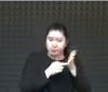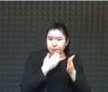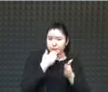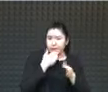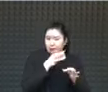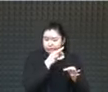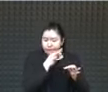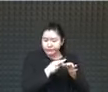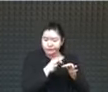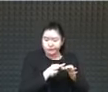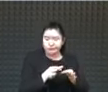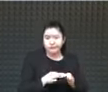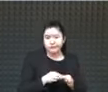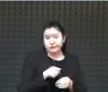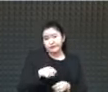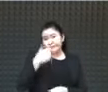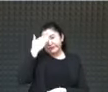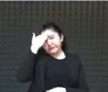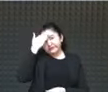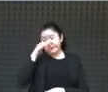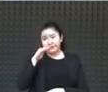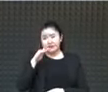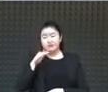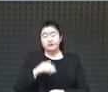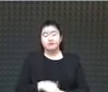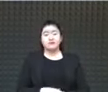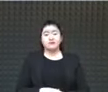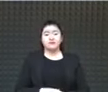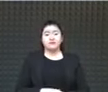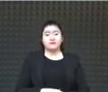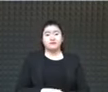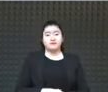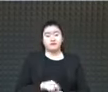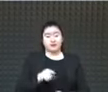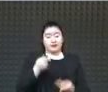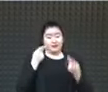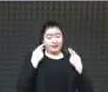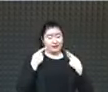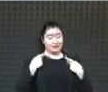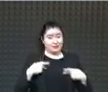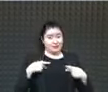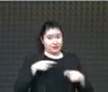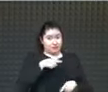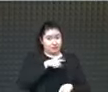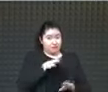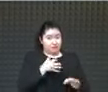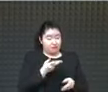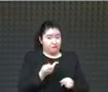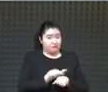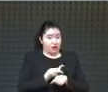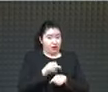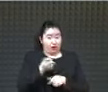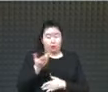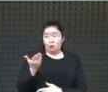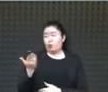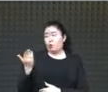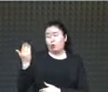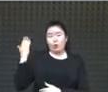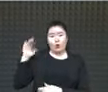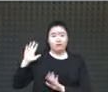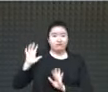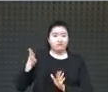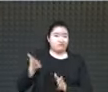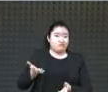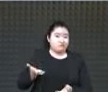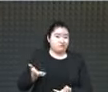información sobre esta persona, este personaje, pues yo creo que es un personaje del pasado,